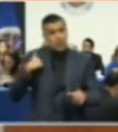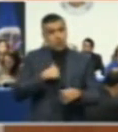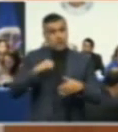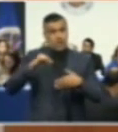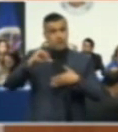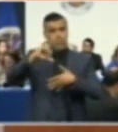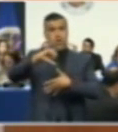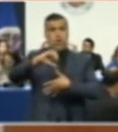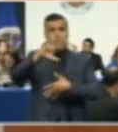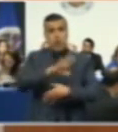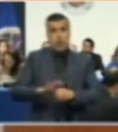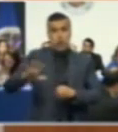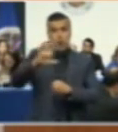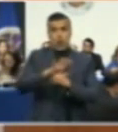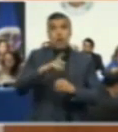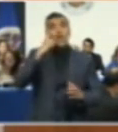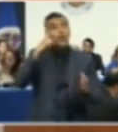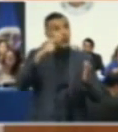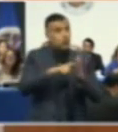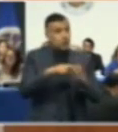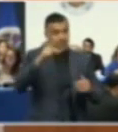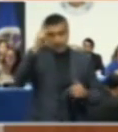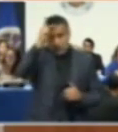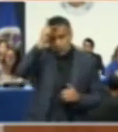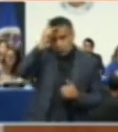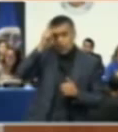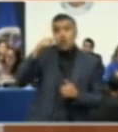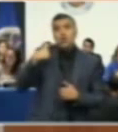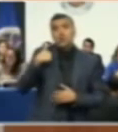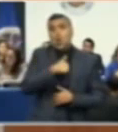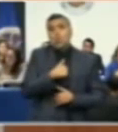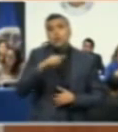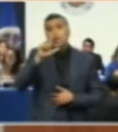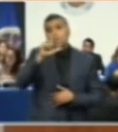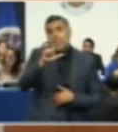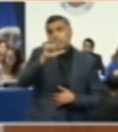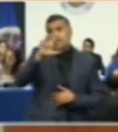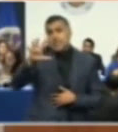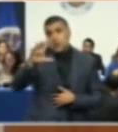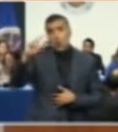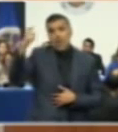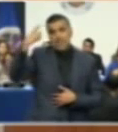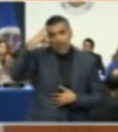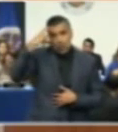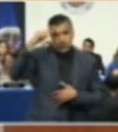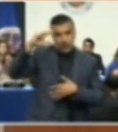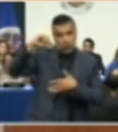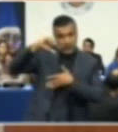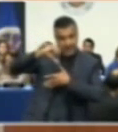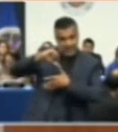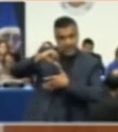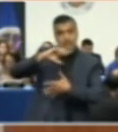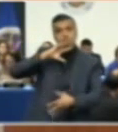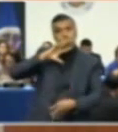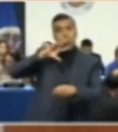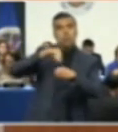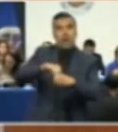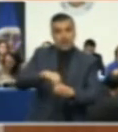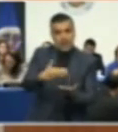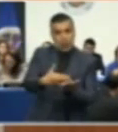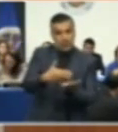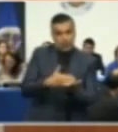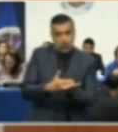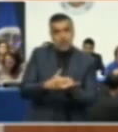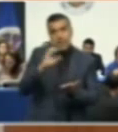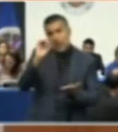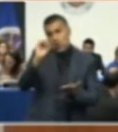región. Recordemos que junto con el Perú son 25 los estados del continente que son partes de esta